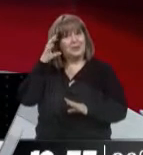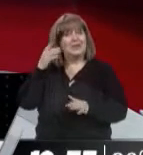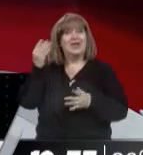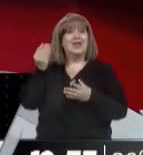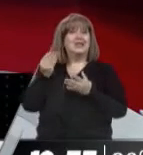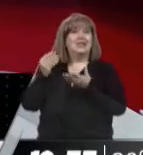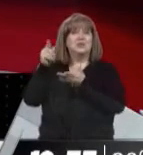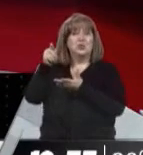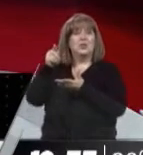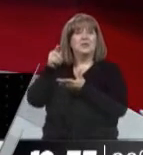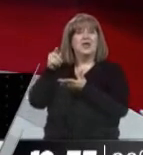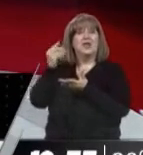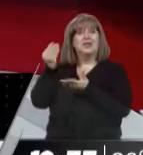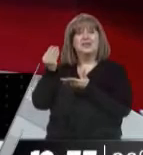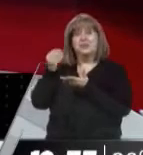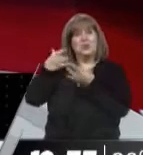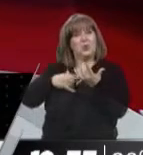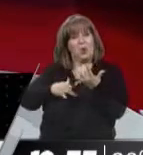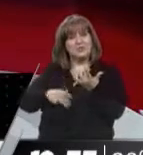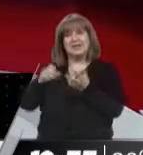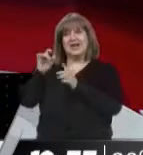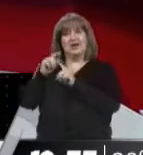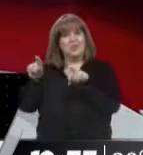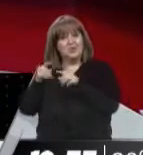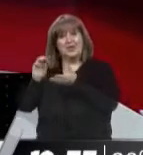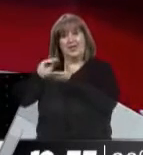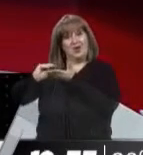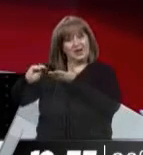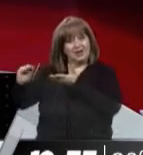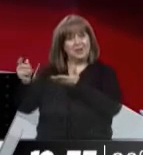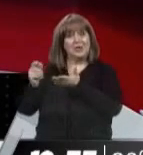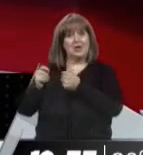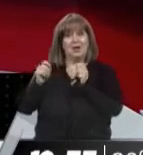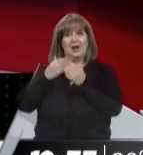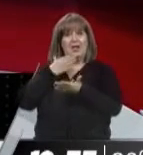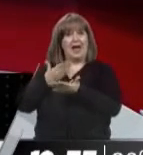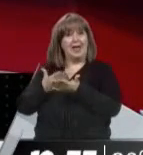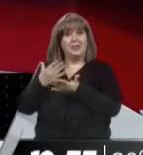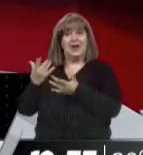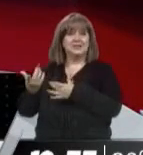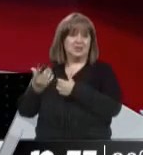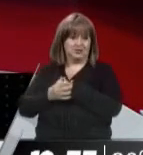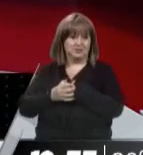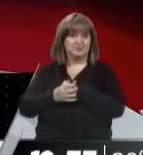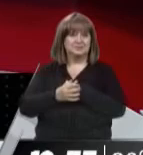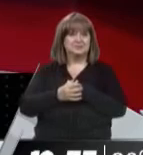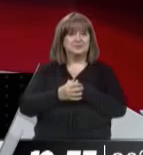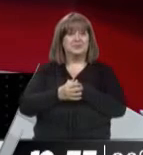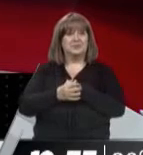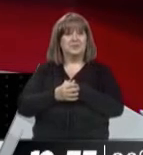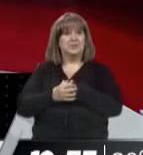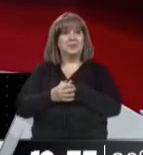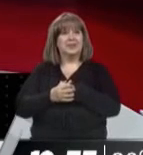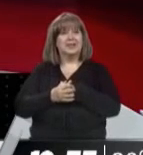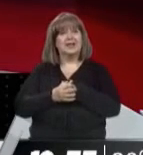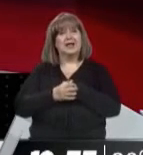arte también. Totalmente orgullosa y con admiración profunda. Con una admiración profunda. Gran trabajo de nuestro colega José Luis Verdarico. Hay segunda parte. Hay